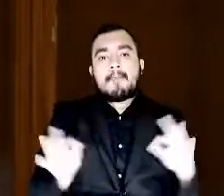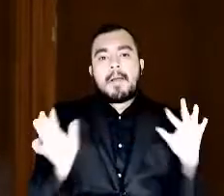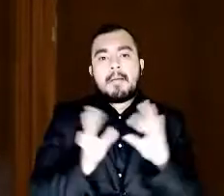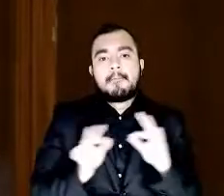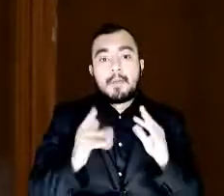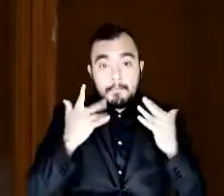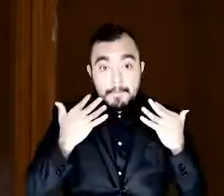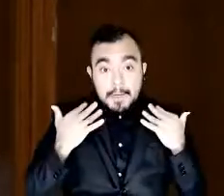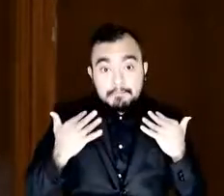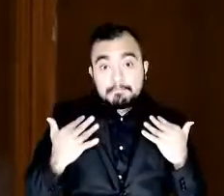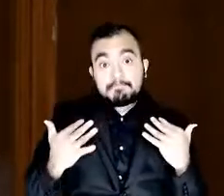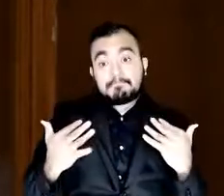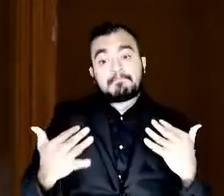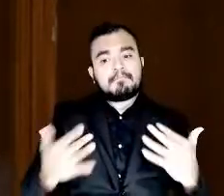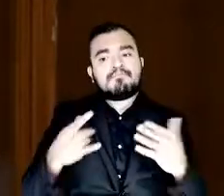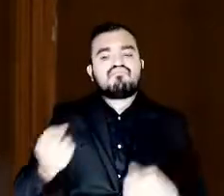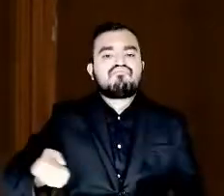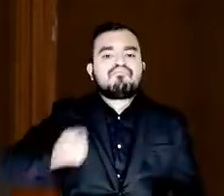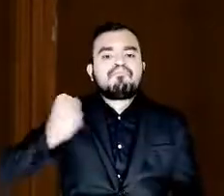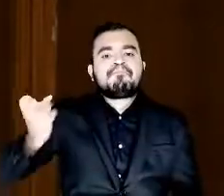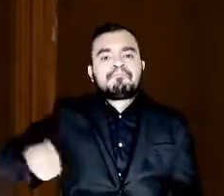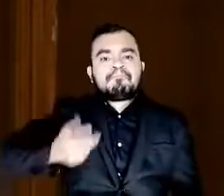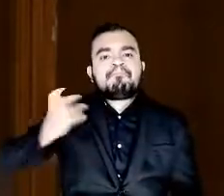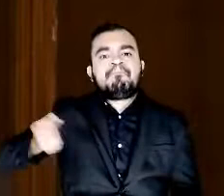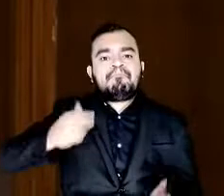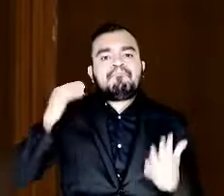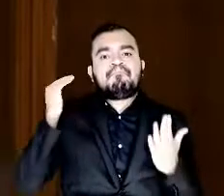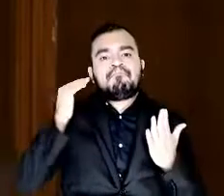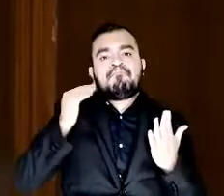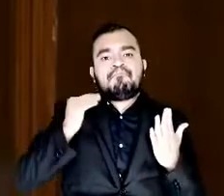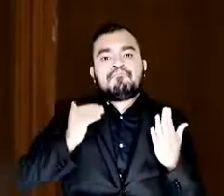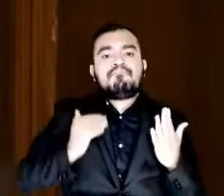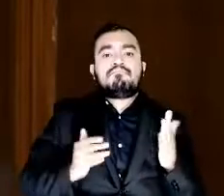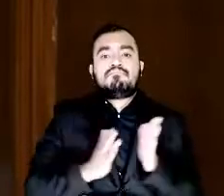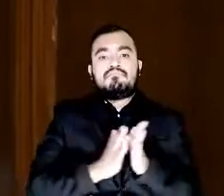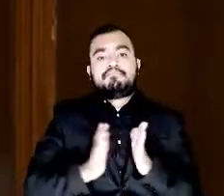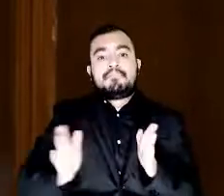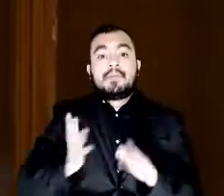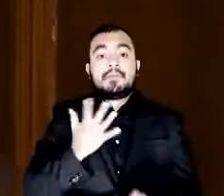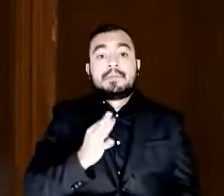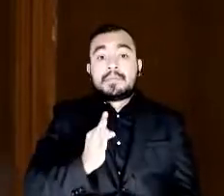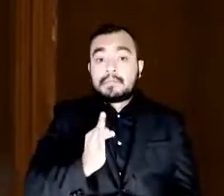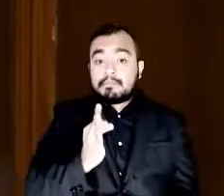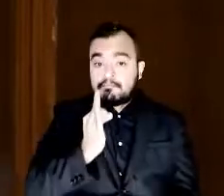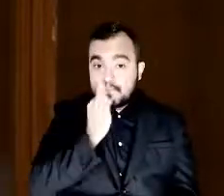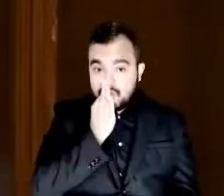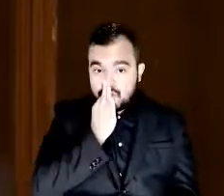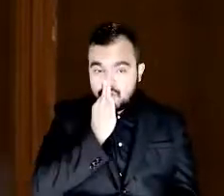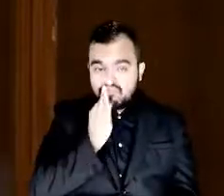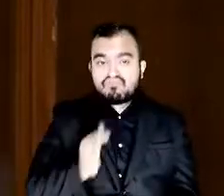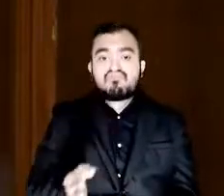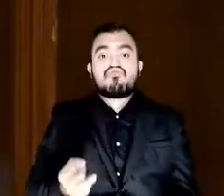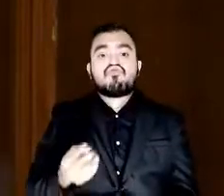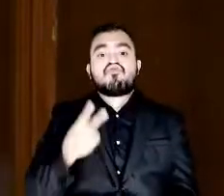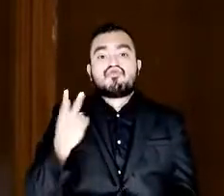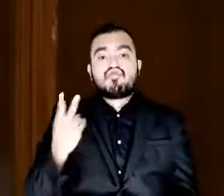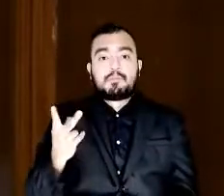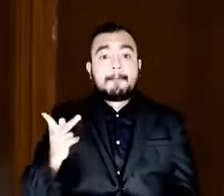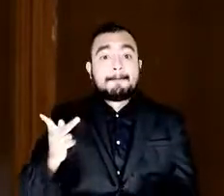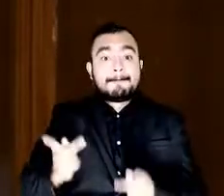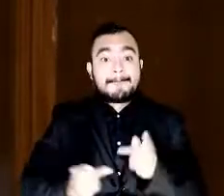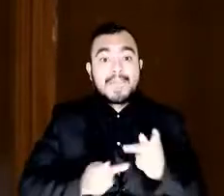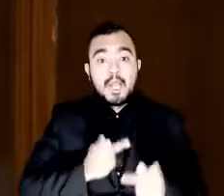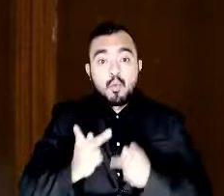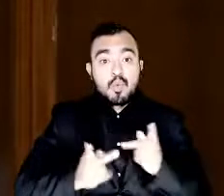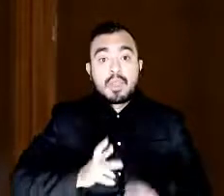o desde su lugar lleva a cabo una exposición general hasta por el término de 10 minutos 2 en la etapa de preguntas